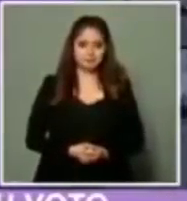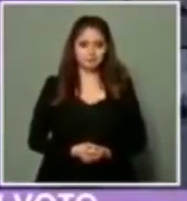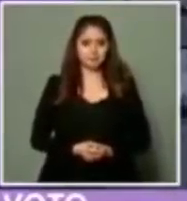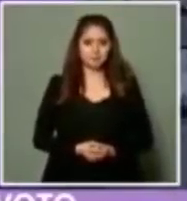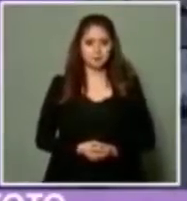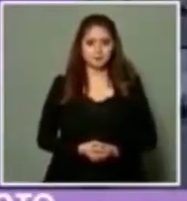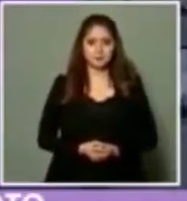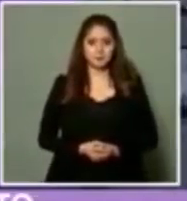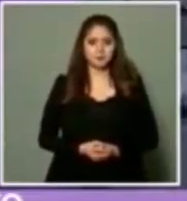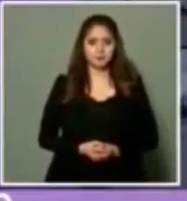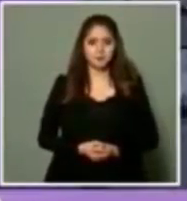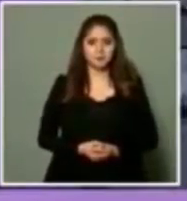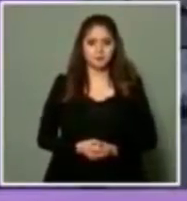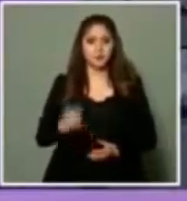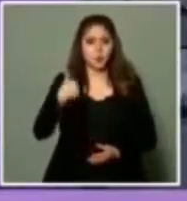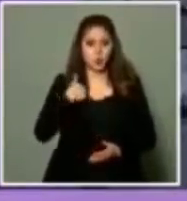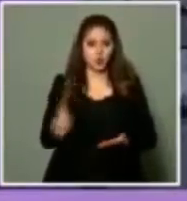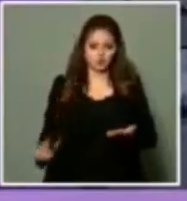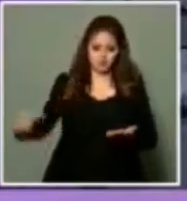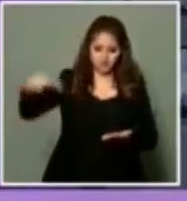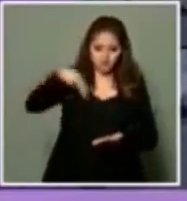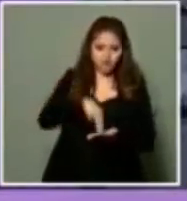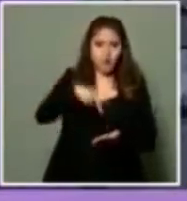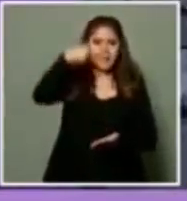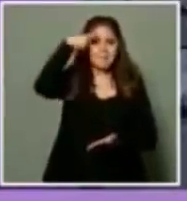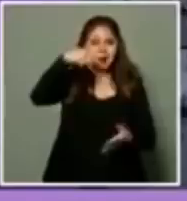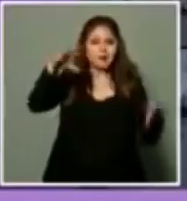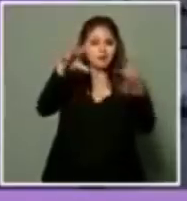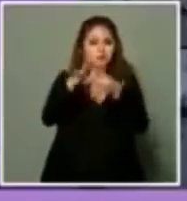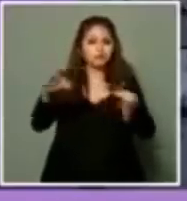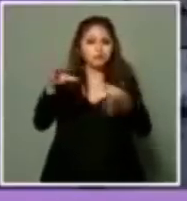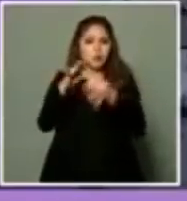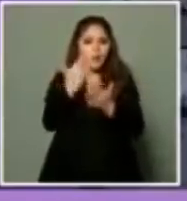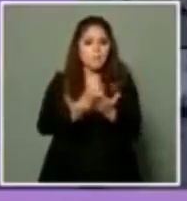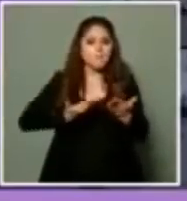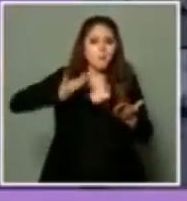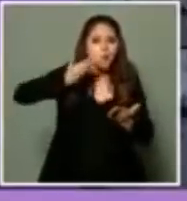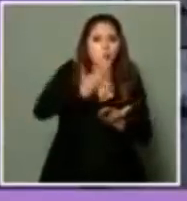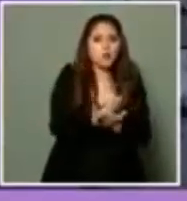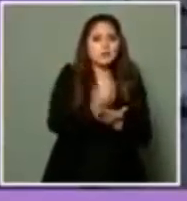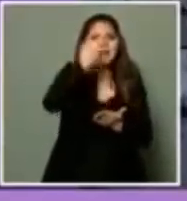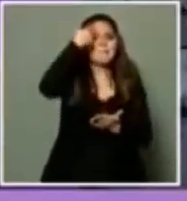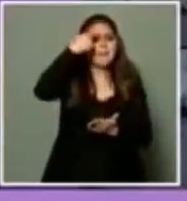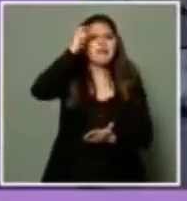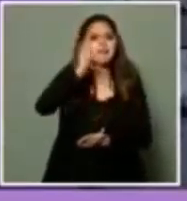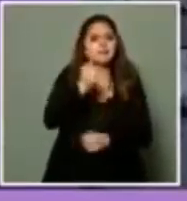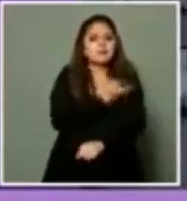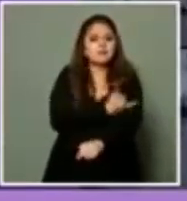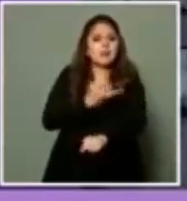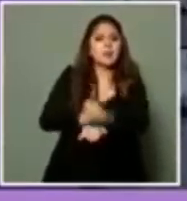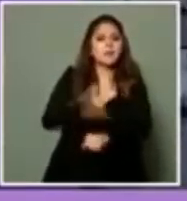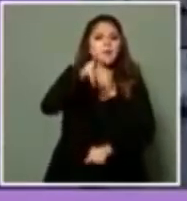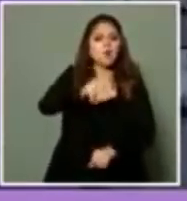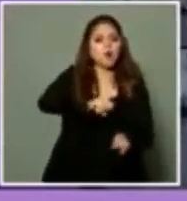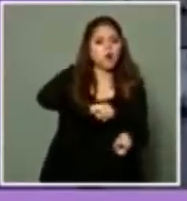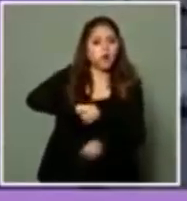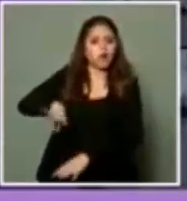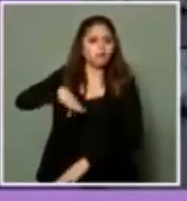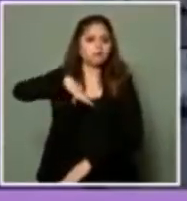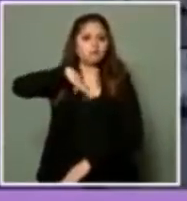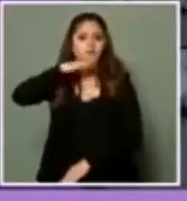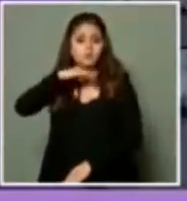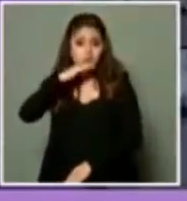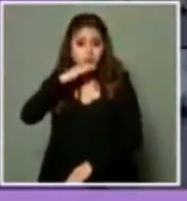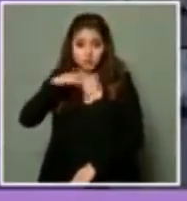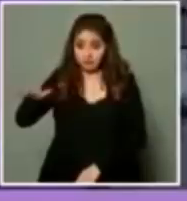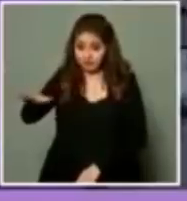Hoy acudo a presentar propuestas para sacar a Iztapalapa del abandono. Y ustedes verán